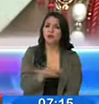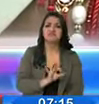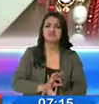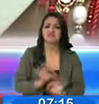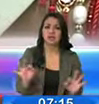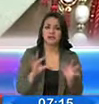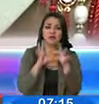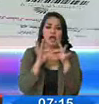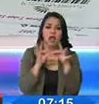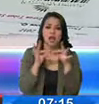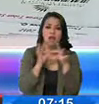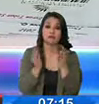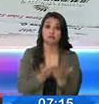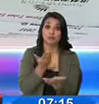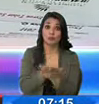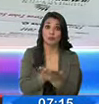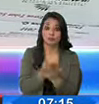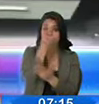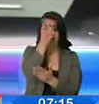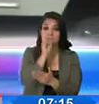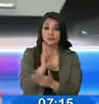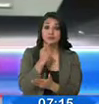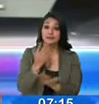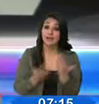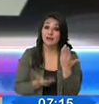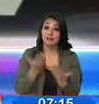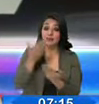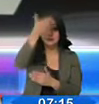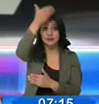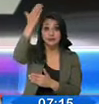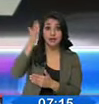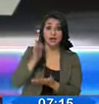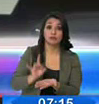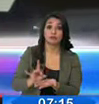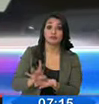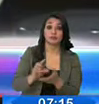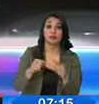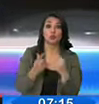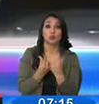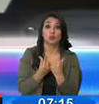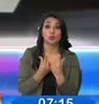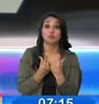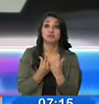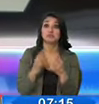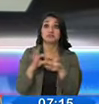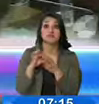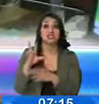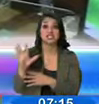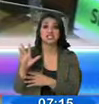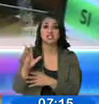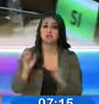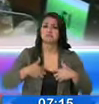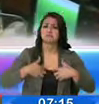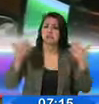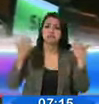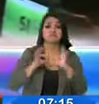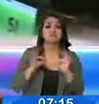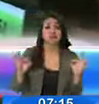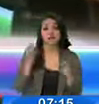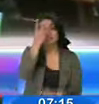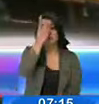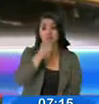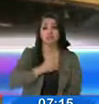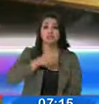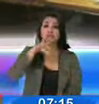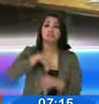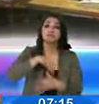texto de la resolución incluye la posible destitución de José Serrano, el bloque de País no protestó. La resolución se la aprobó